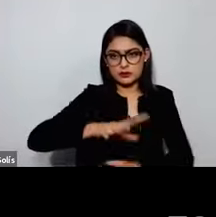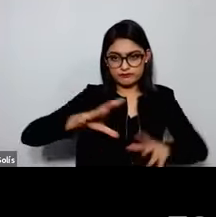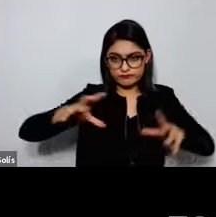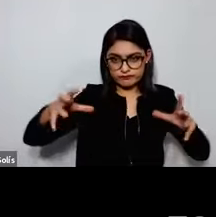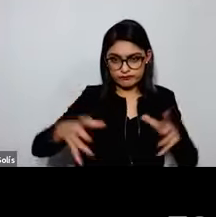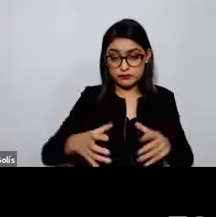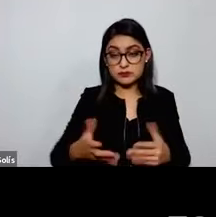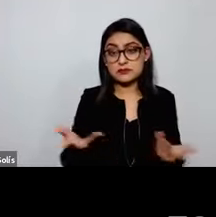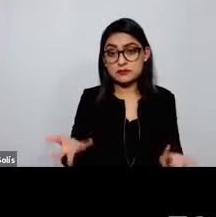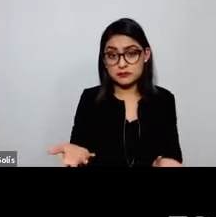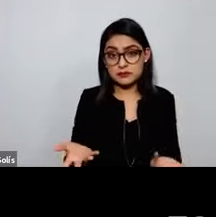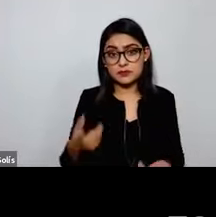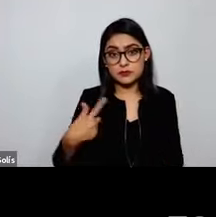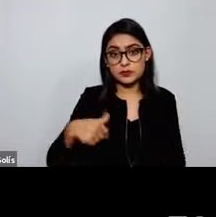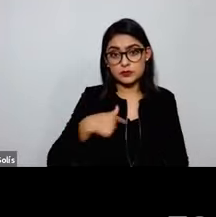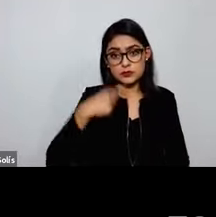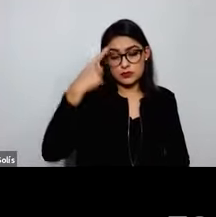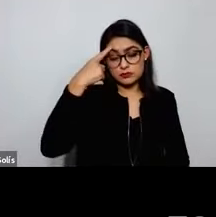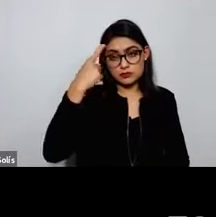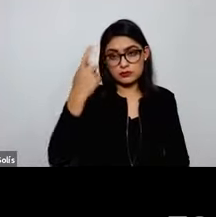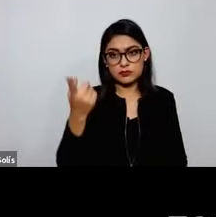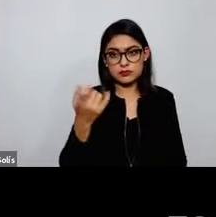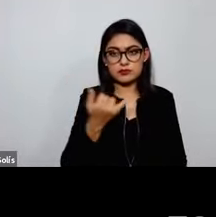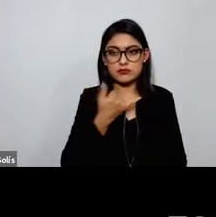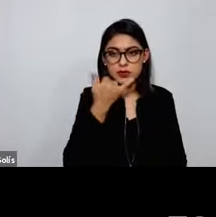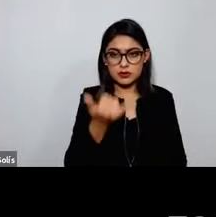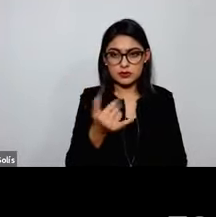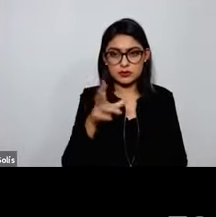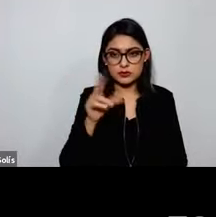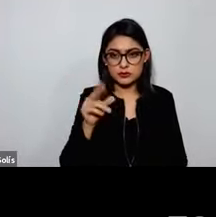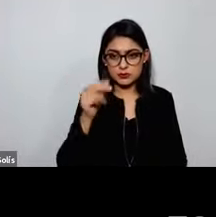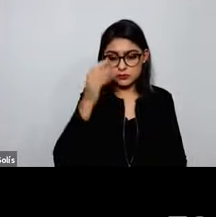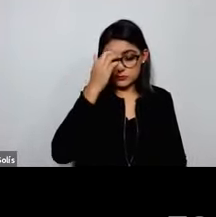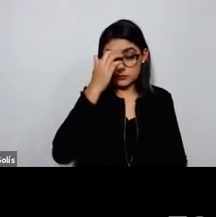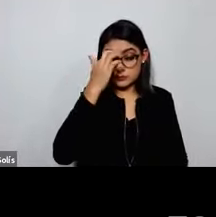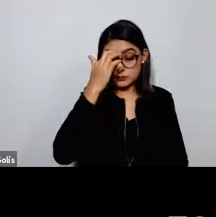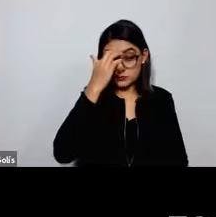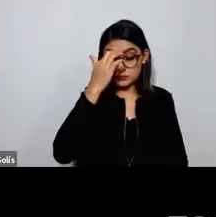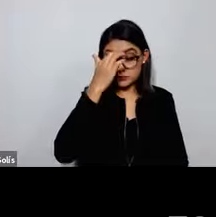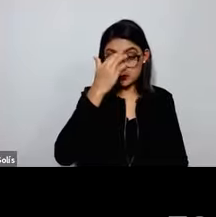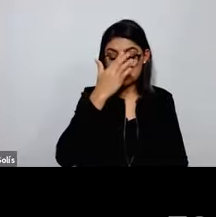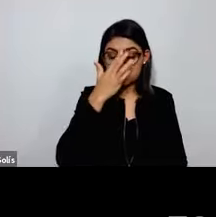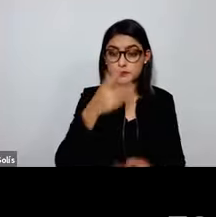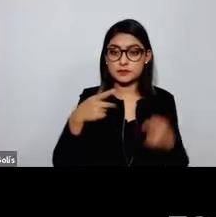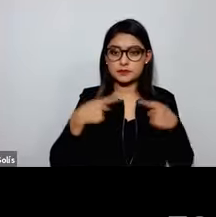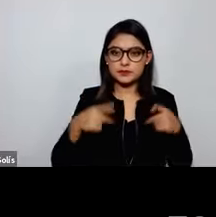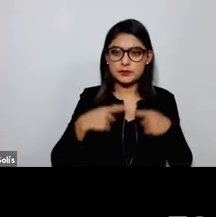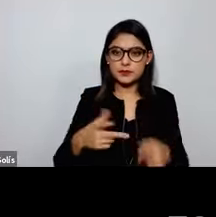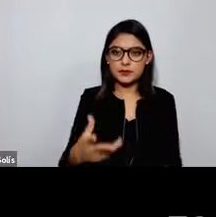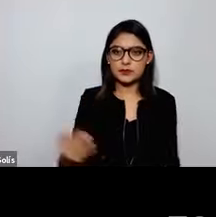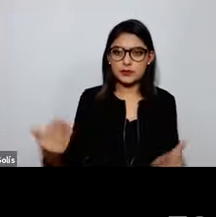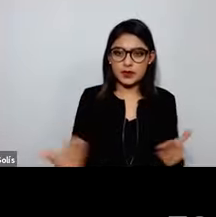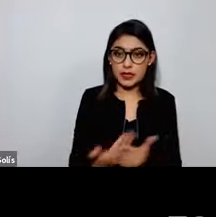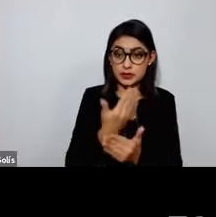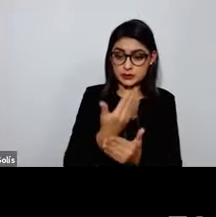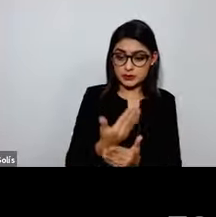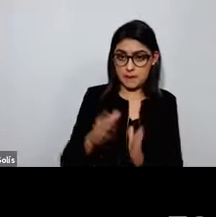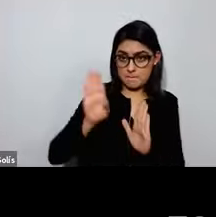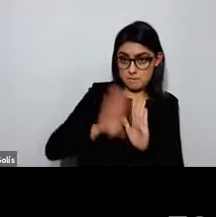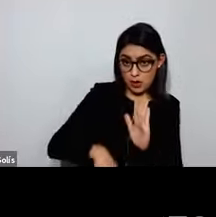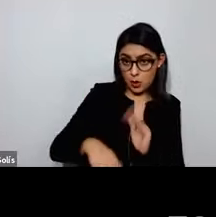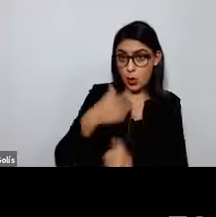nunca. El género, o sea, en virtud del género de las personas, se asigna